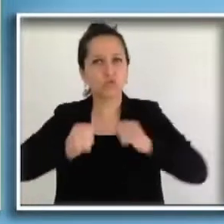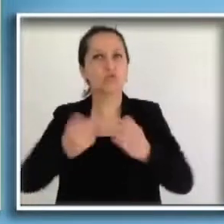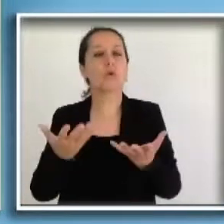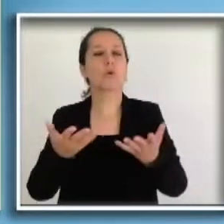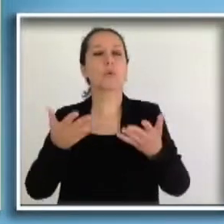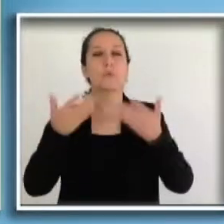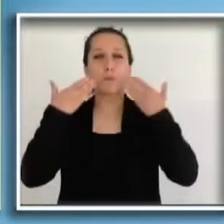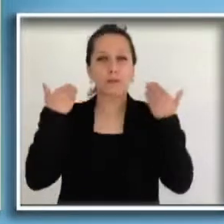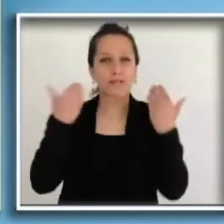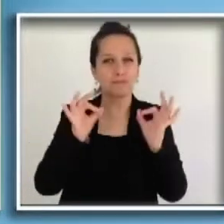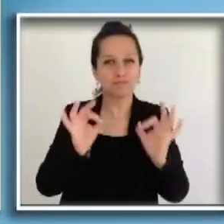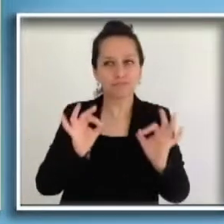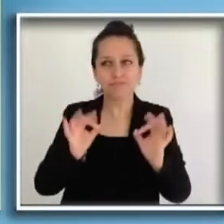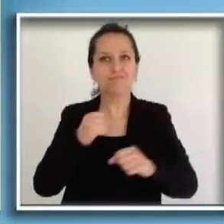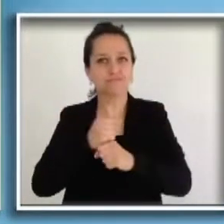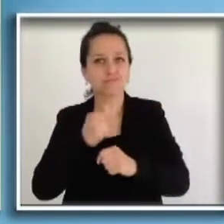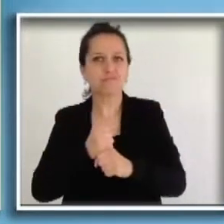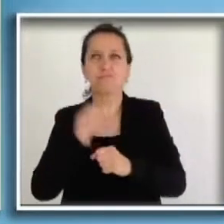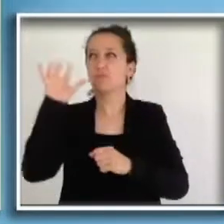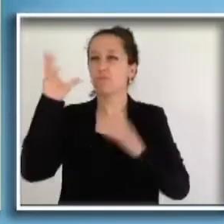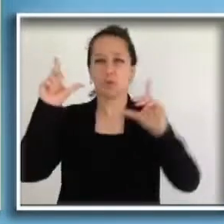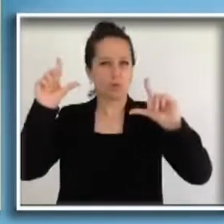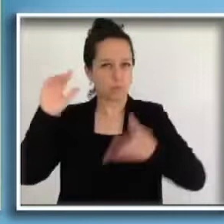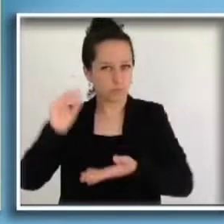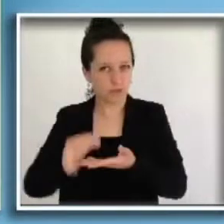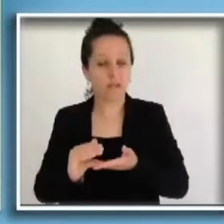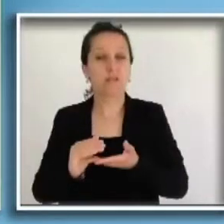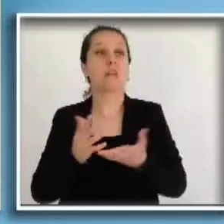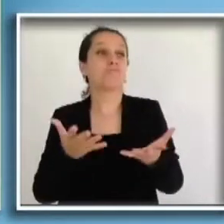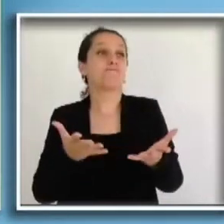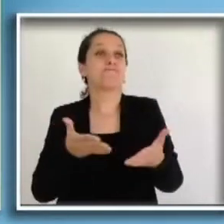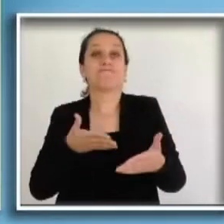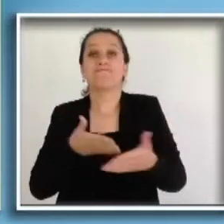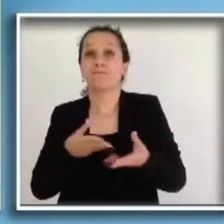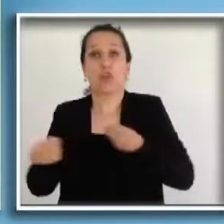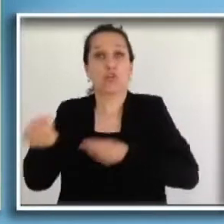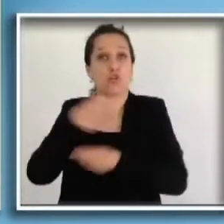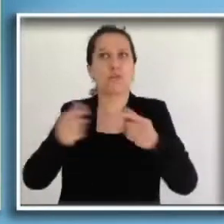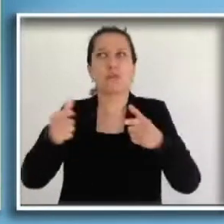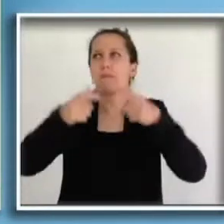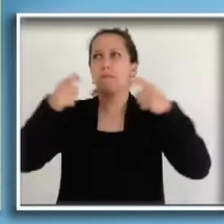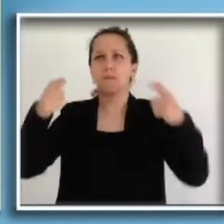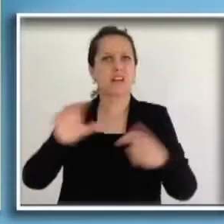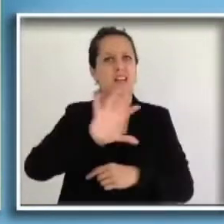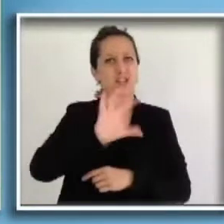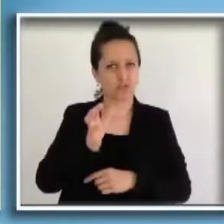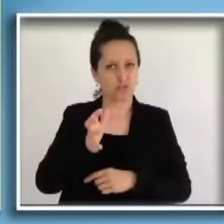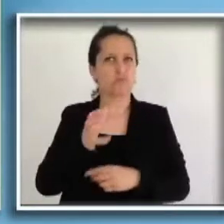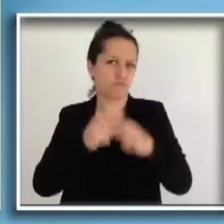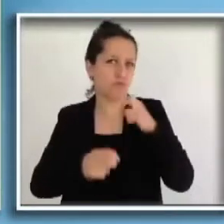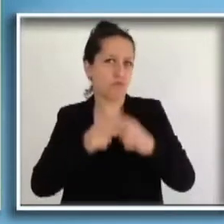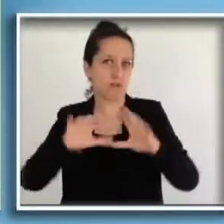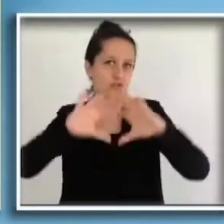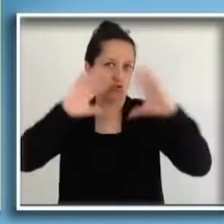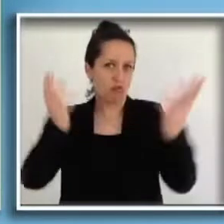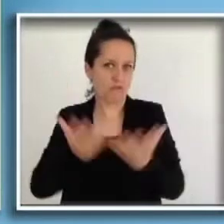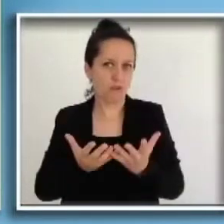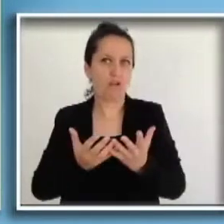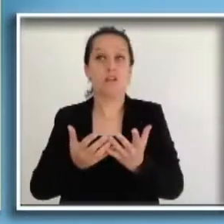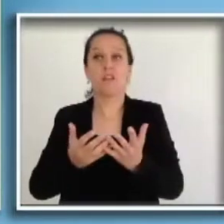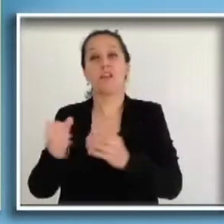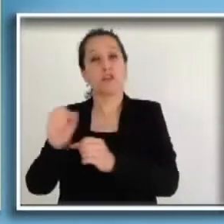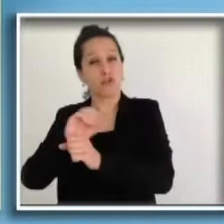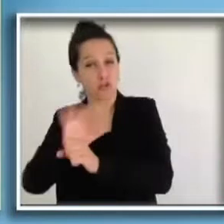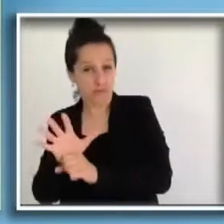un contexto de fuertes restricciones macroeconómicas en la región y en un complejo escenario global Además del Fuerte impacto de la pandemia del